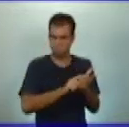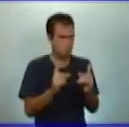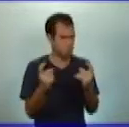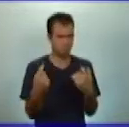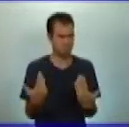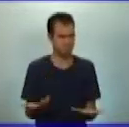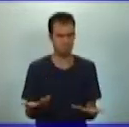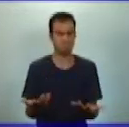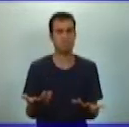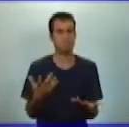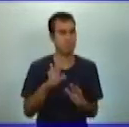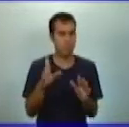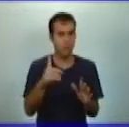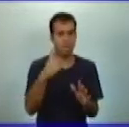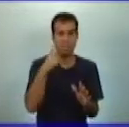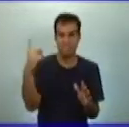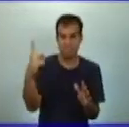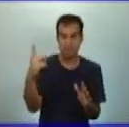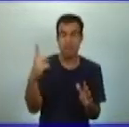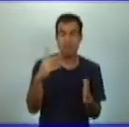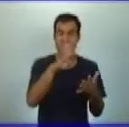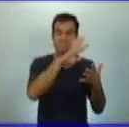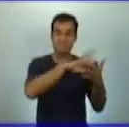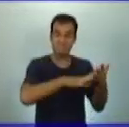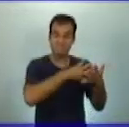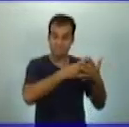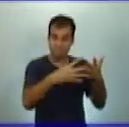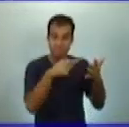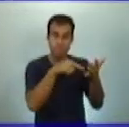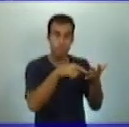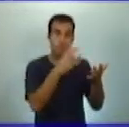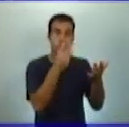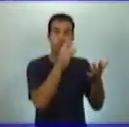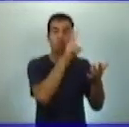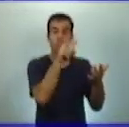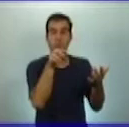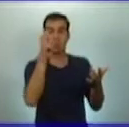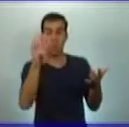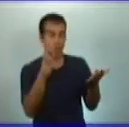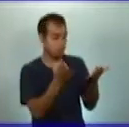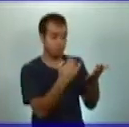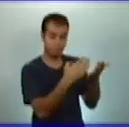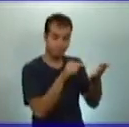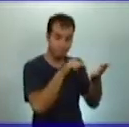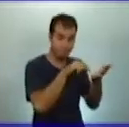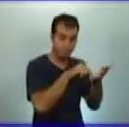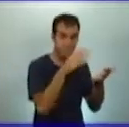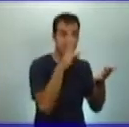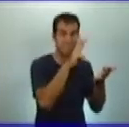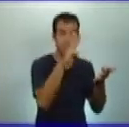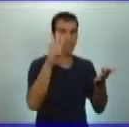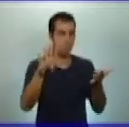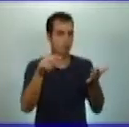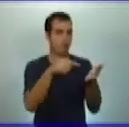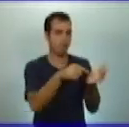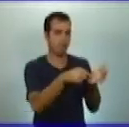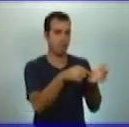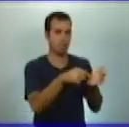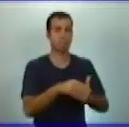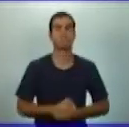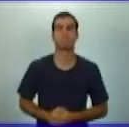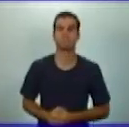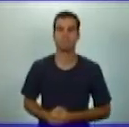electrónica, anoten solamente que es la figura 2.4 del libro de texto, página 34. Observen en esta